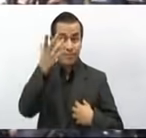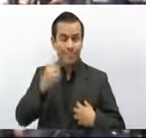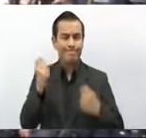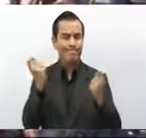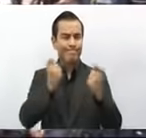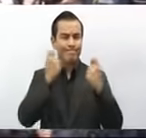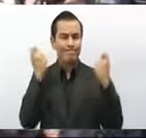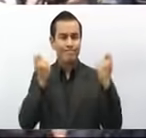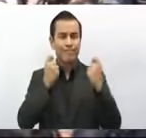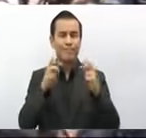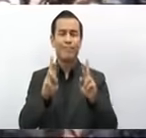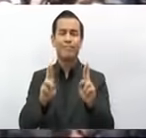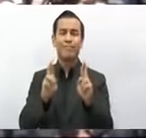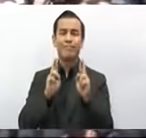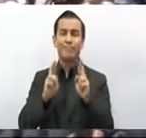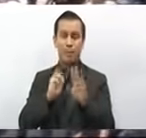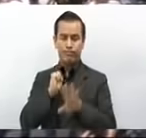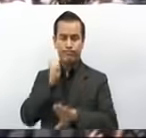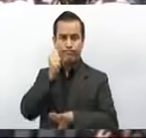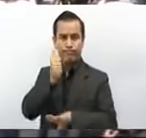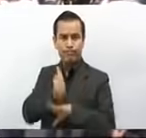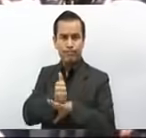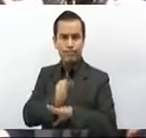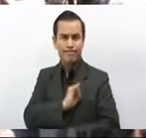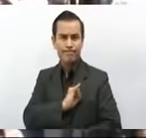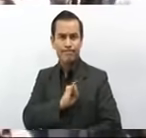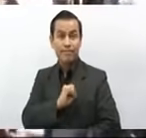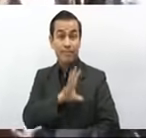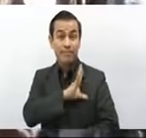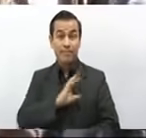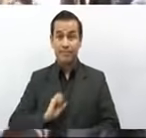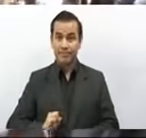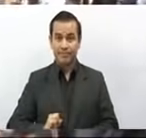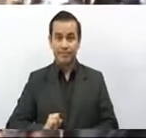que nace de la construcción de nuestra identidad salvadoreña.